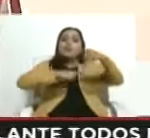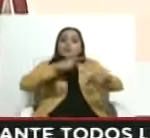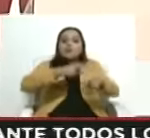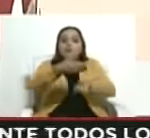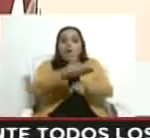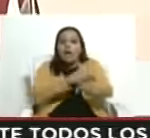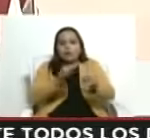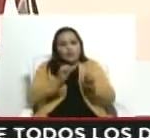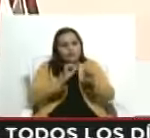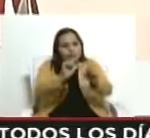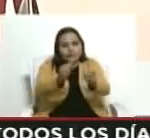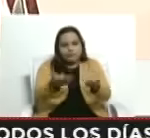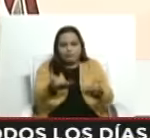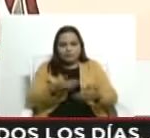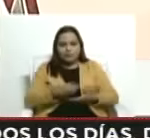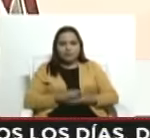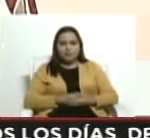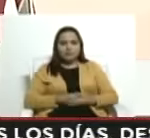ya está corriendo.